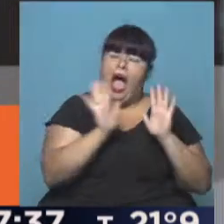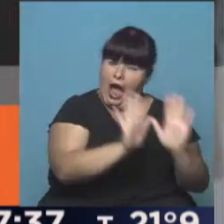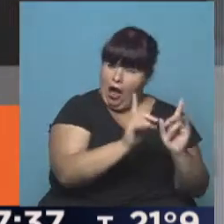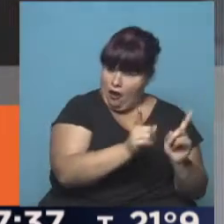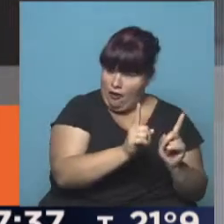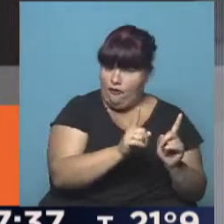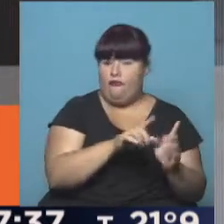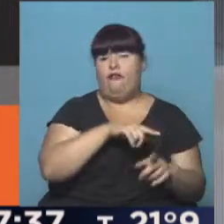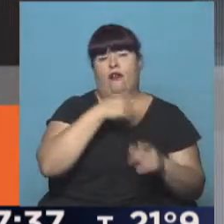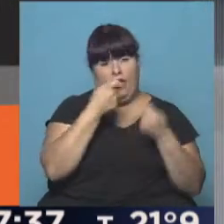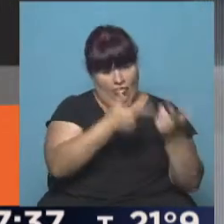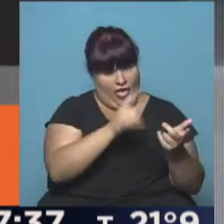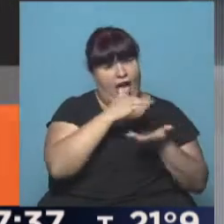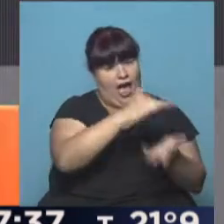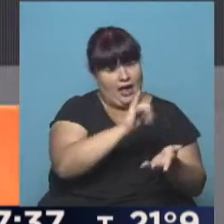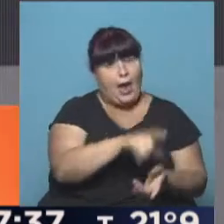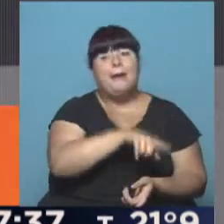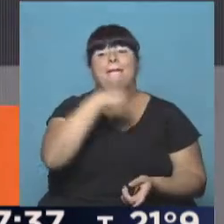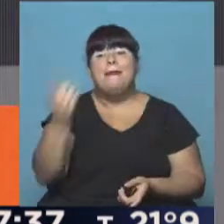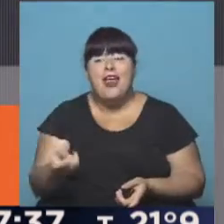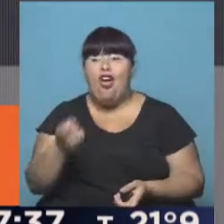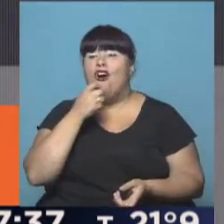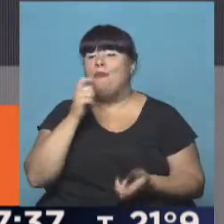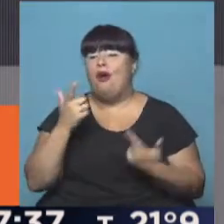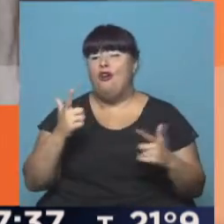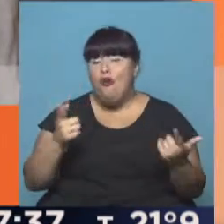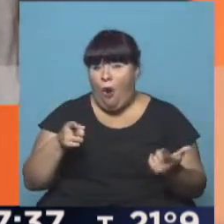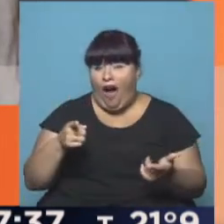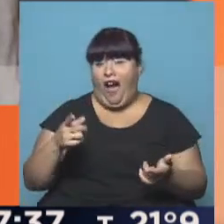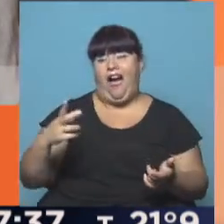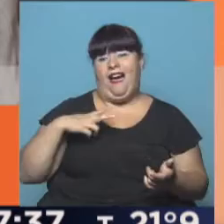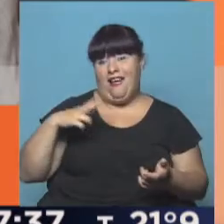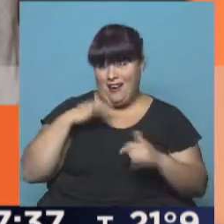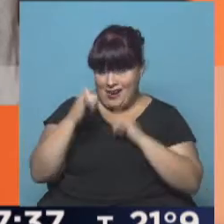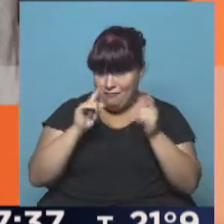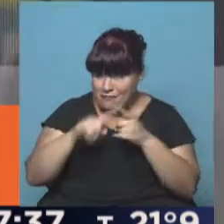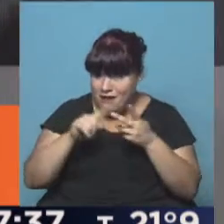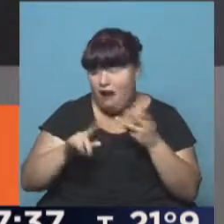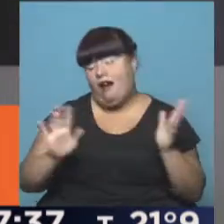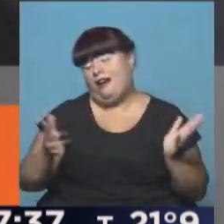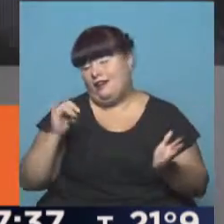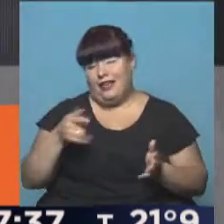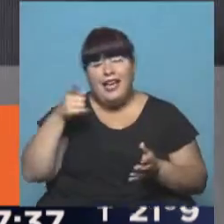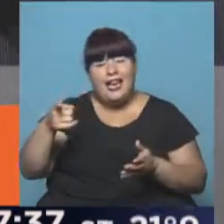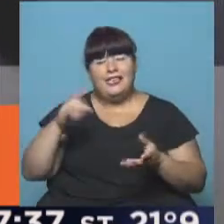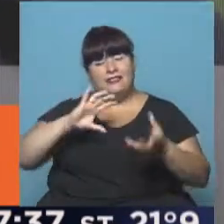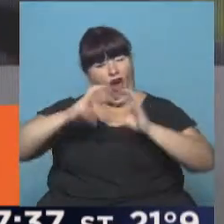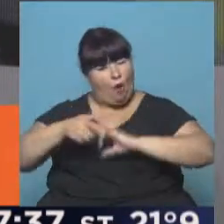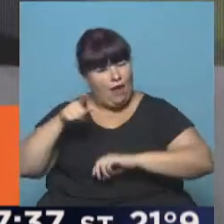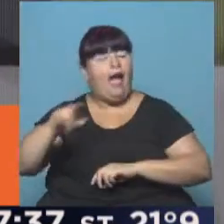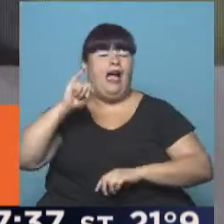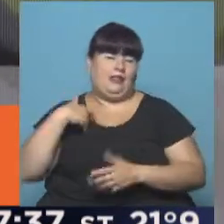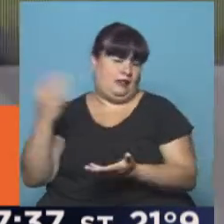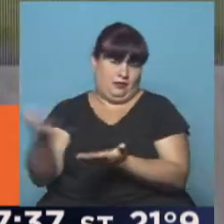va a dar el beneficio. Pero en los casos donde no existía eso, como lo que acabo de decir, que claramente son distorsiones,